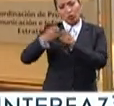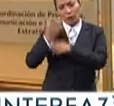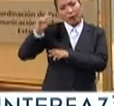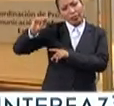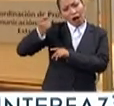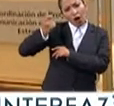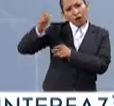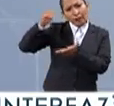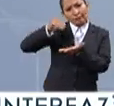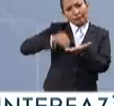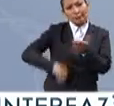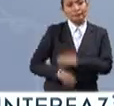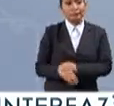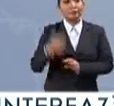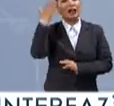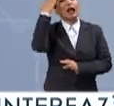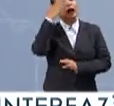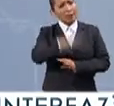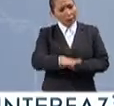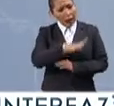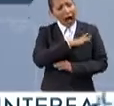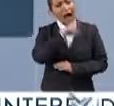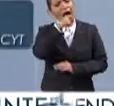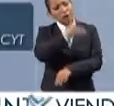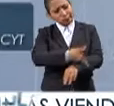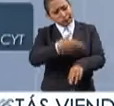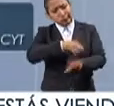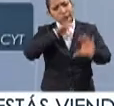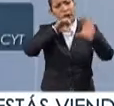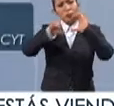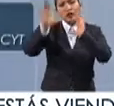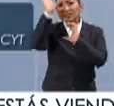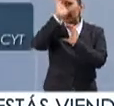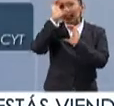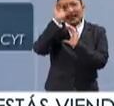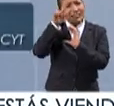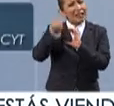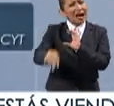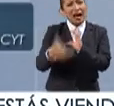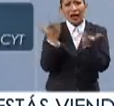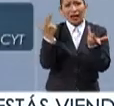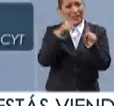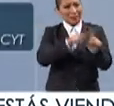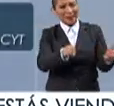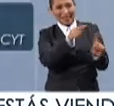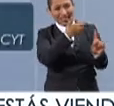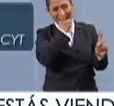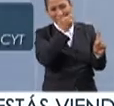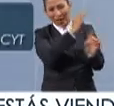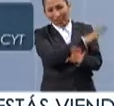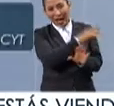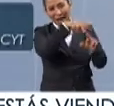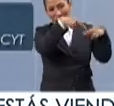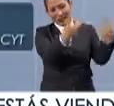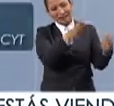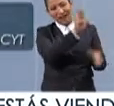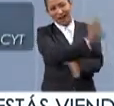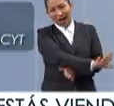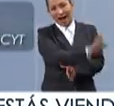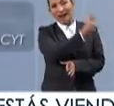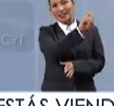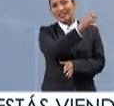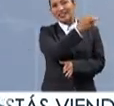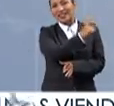las nuevas tecnologías sabemos que también ya hay un proceso de comunicación científica que escapa al proceso tradicional de las revistas que son